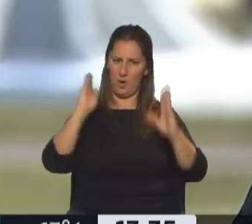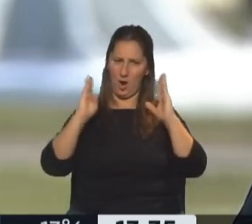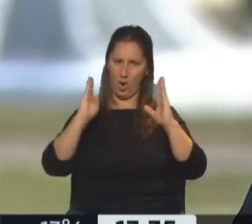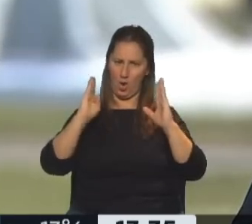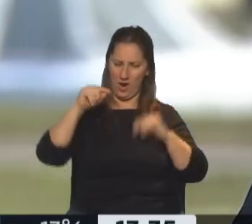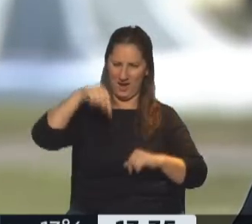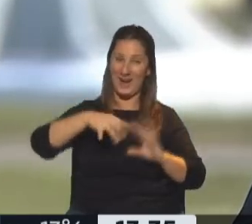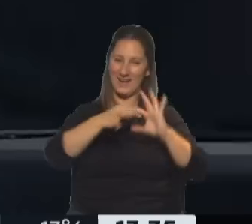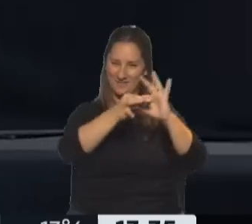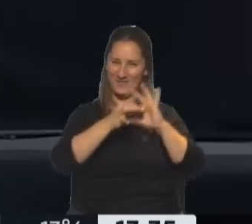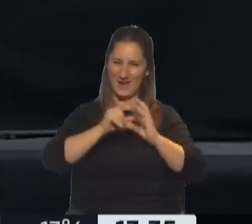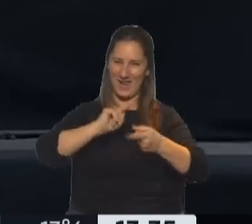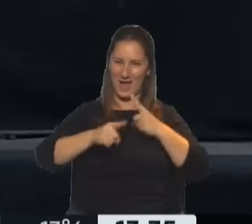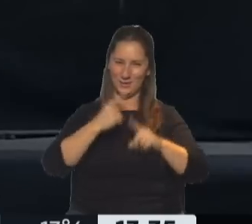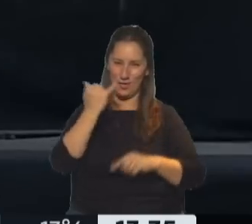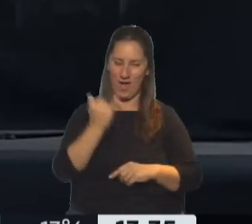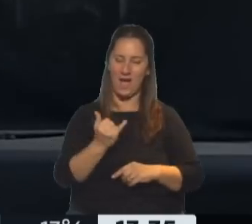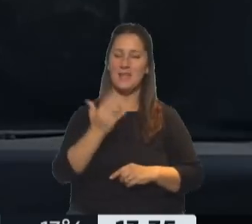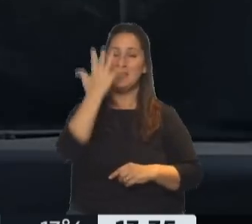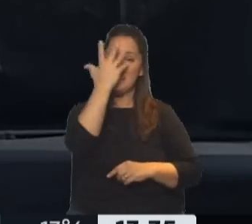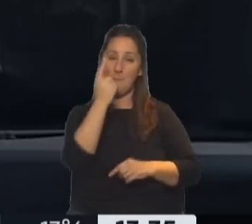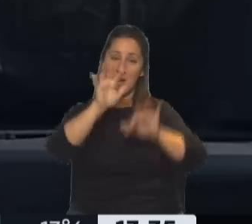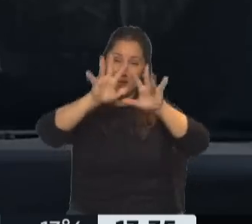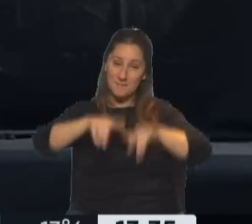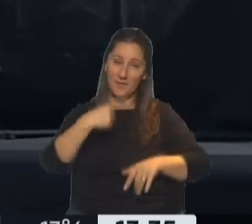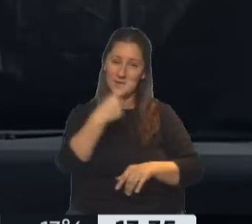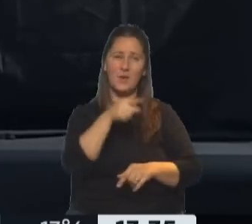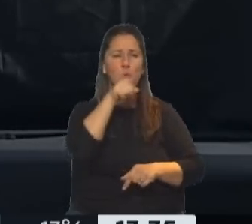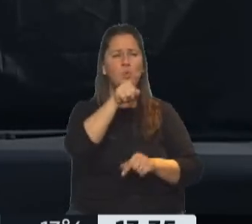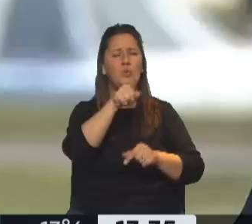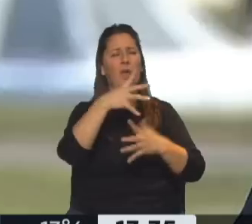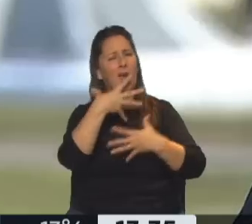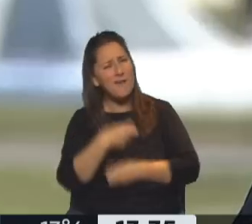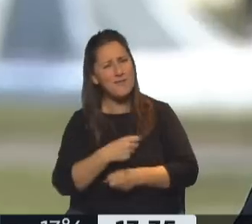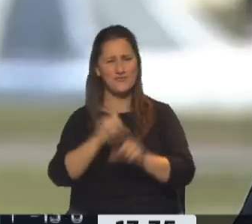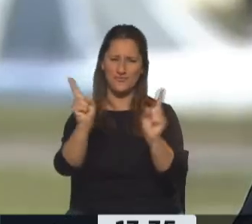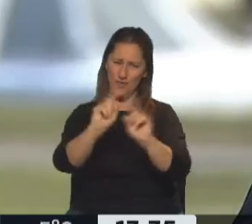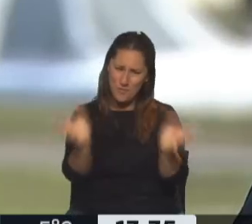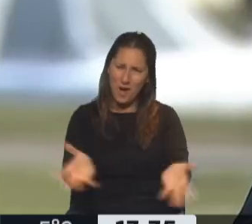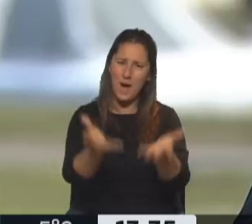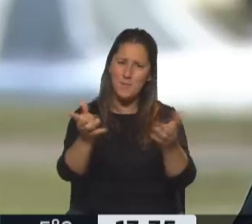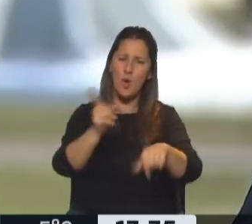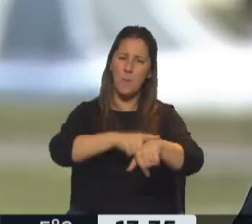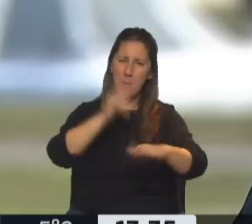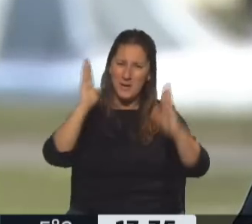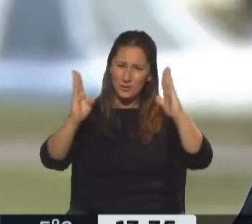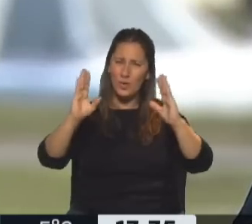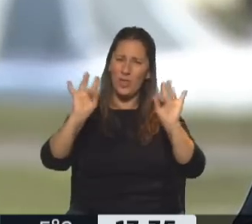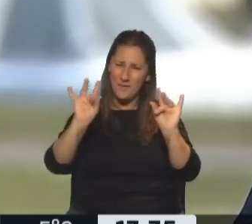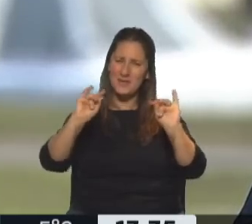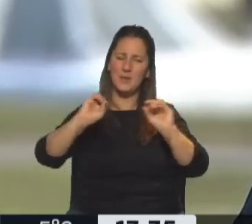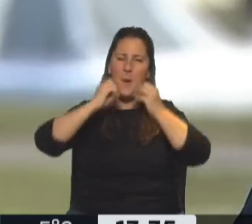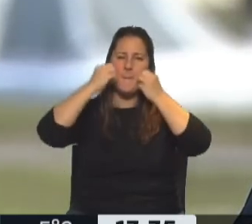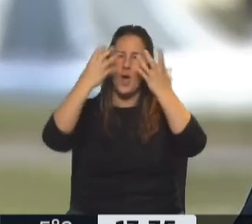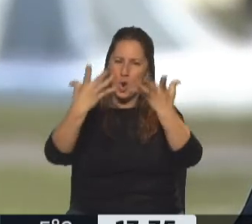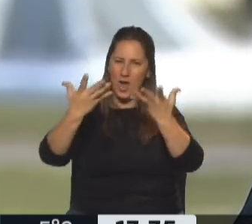vivir. Le dice: no se desanime, brigadier, este tiempo va a pasar.